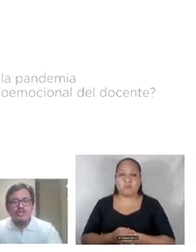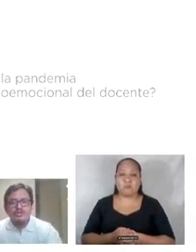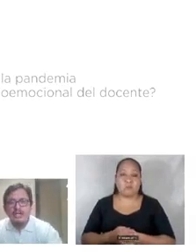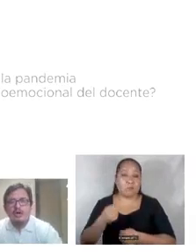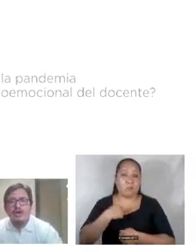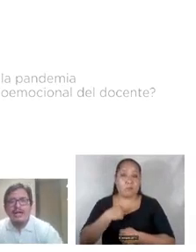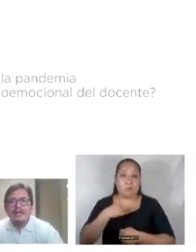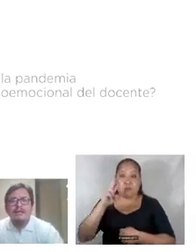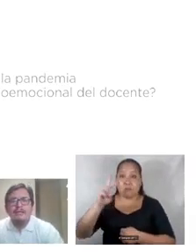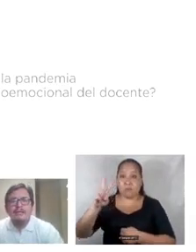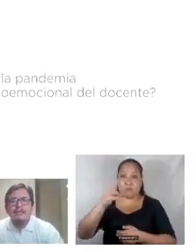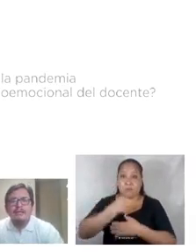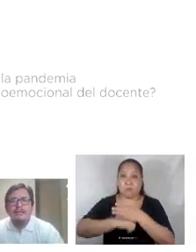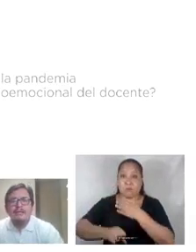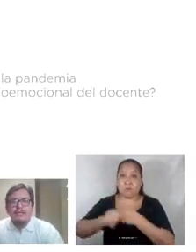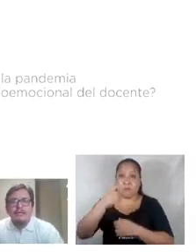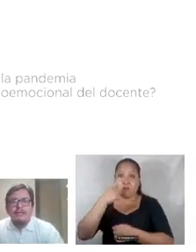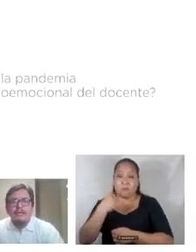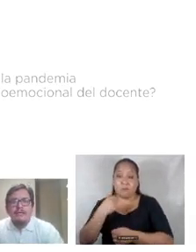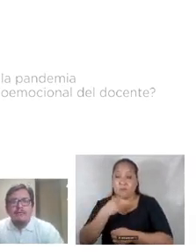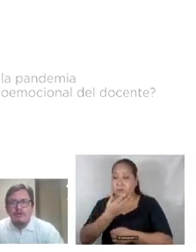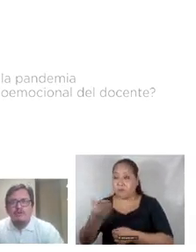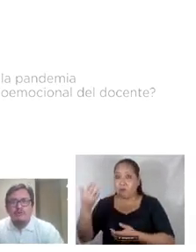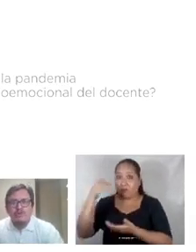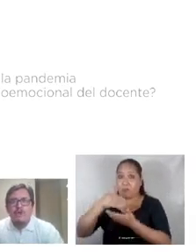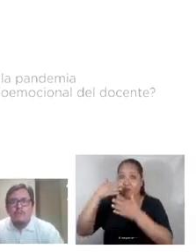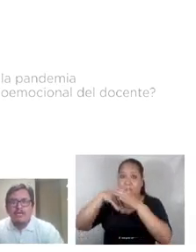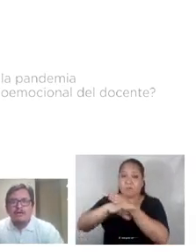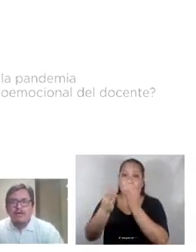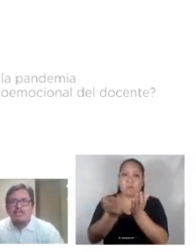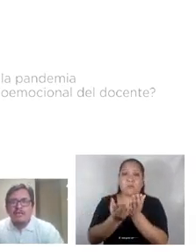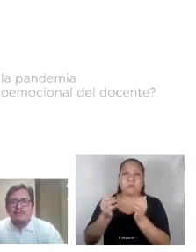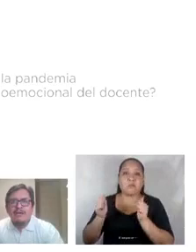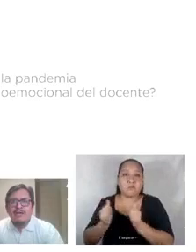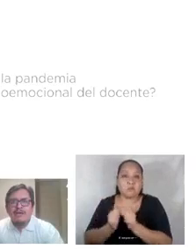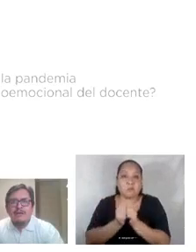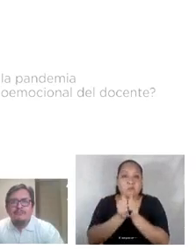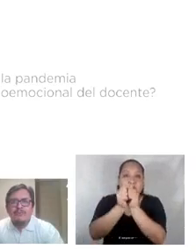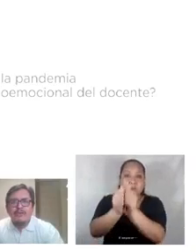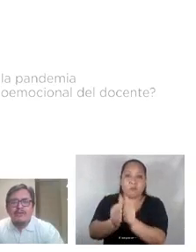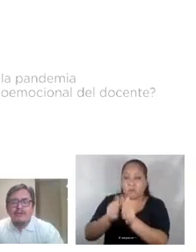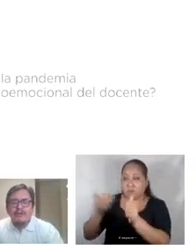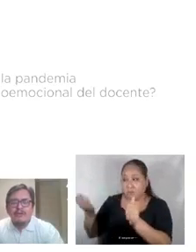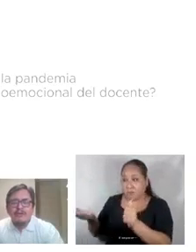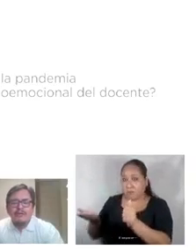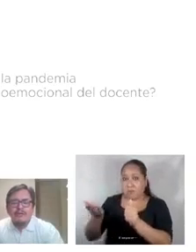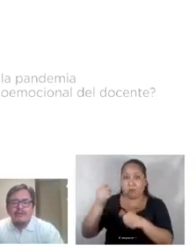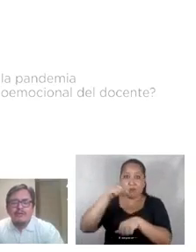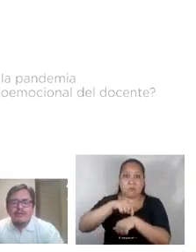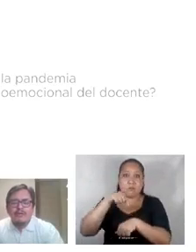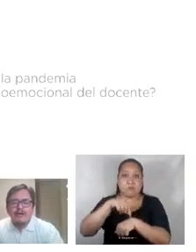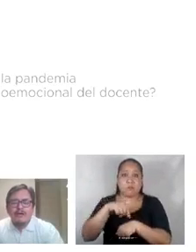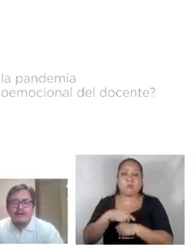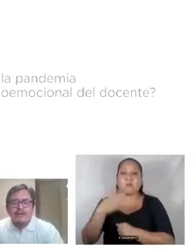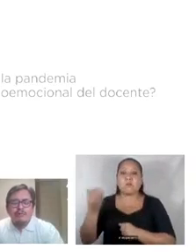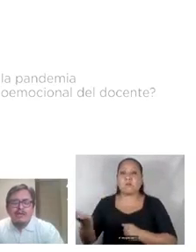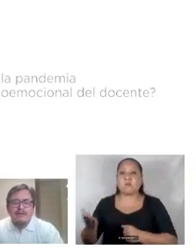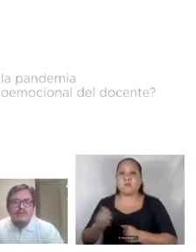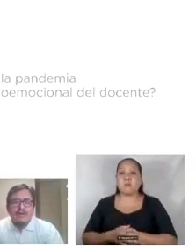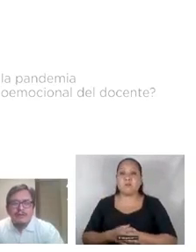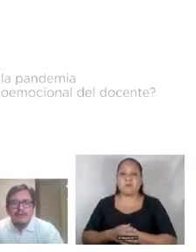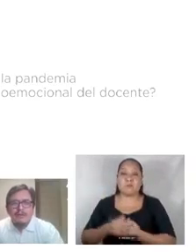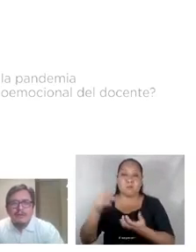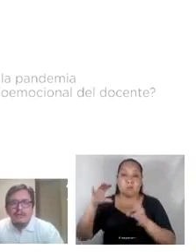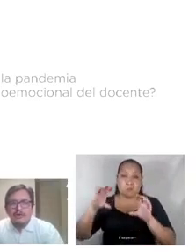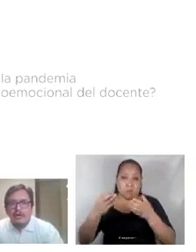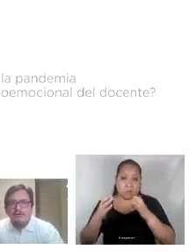dos hijos en edad escolar y bueno, los hemos acompañado en esta etapa de la escuela